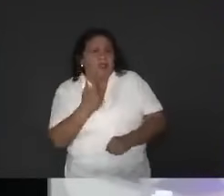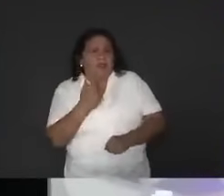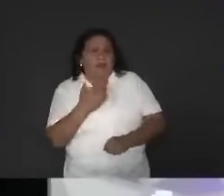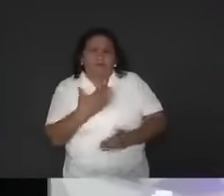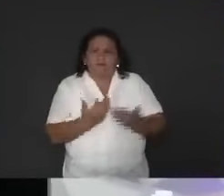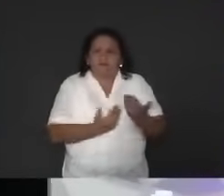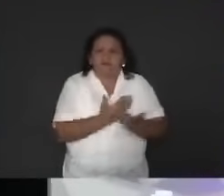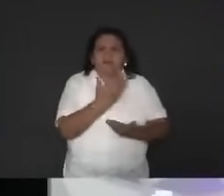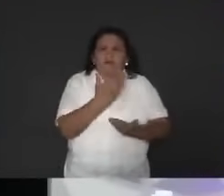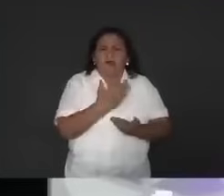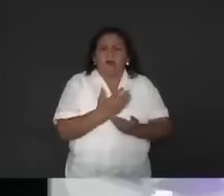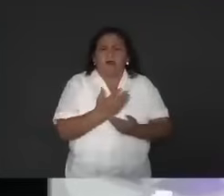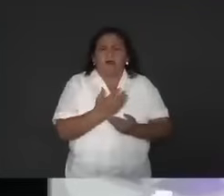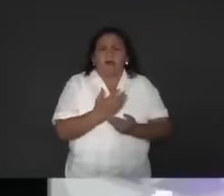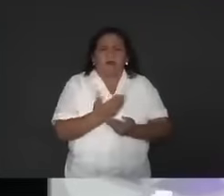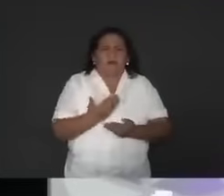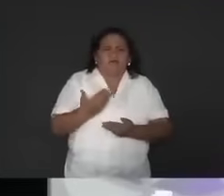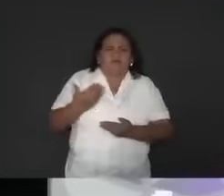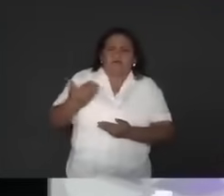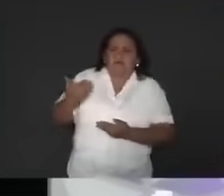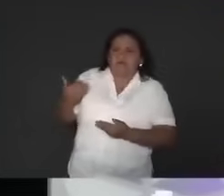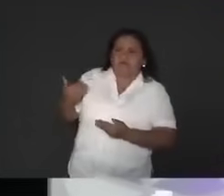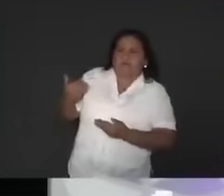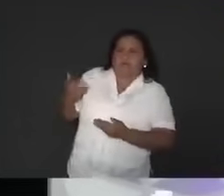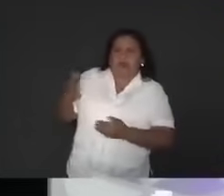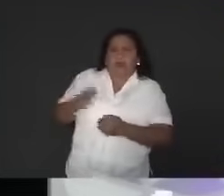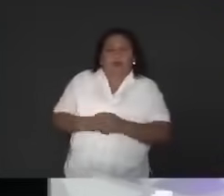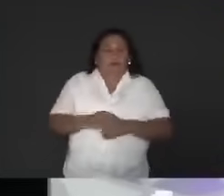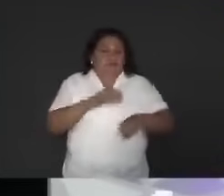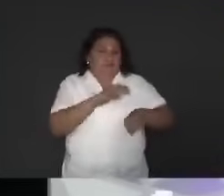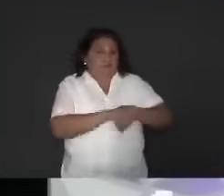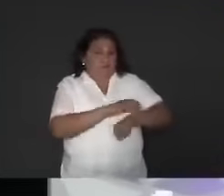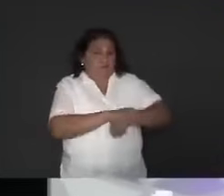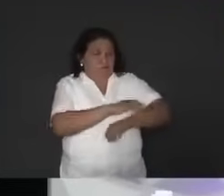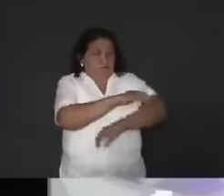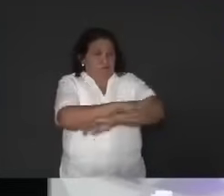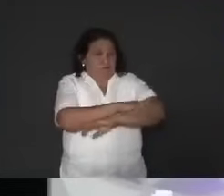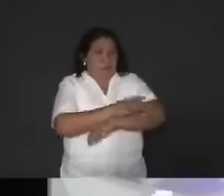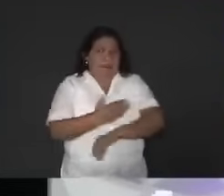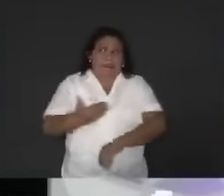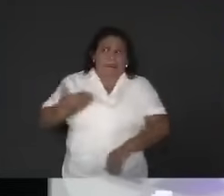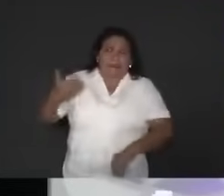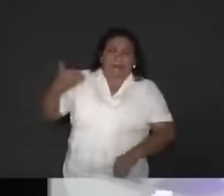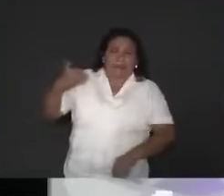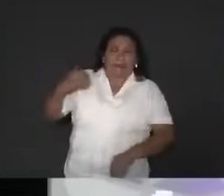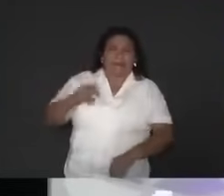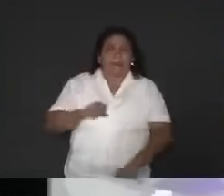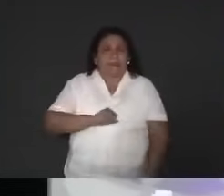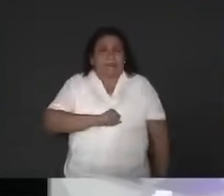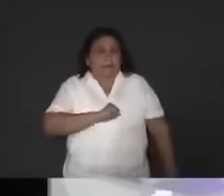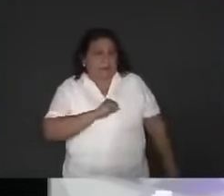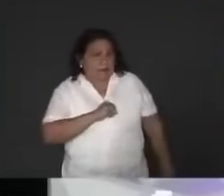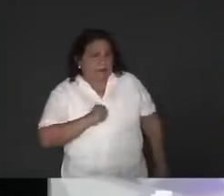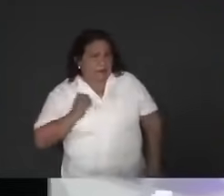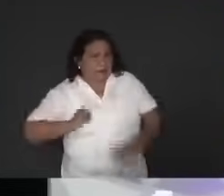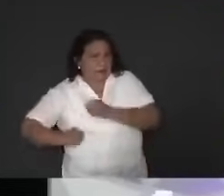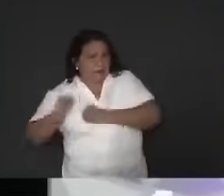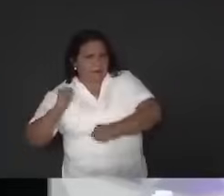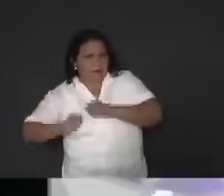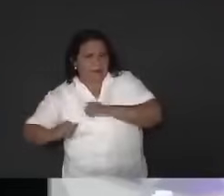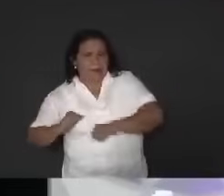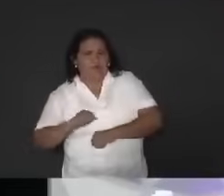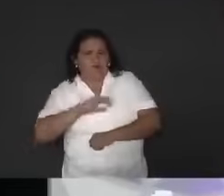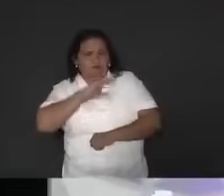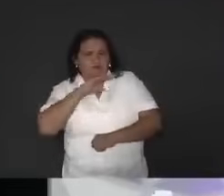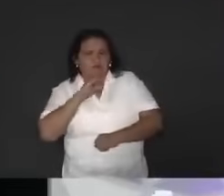dejar atrás los cacicazgos, las alianzas, el pasado, lo viejo, la corrupción, y